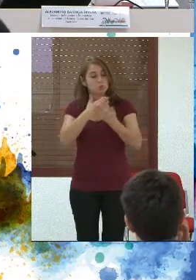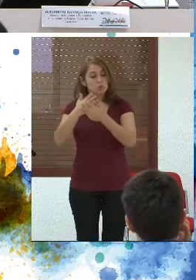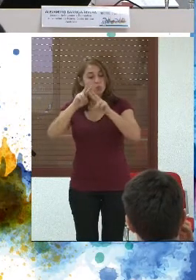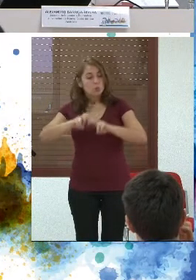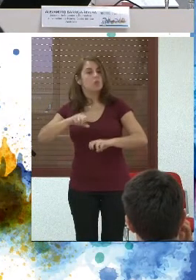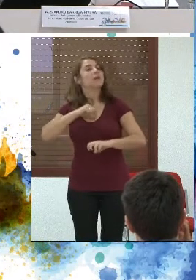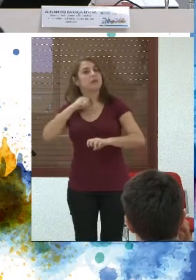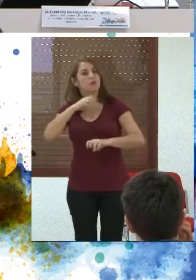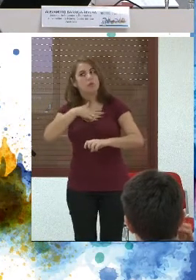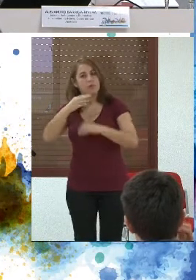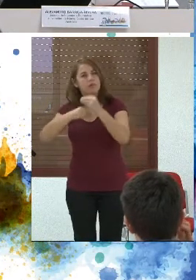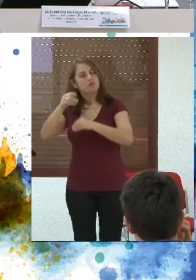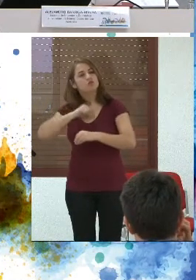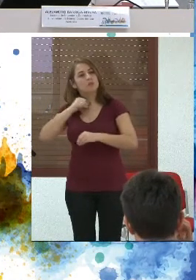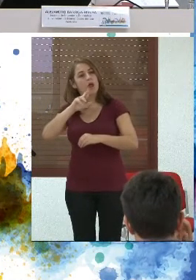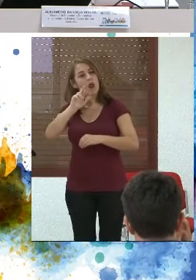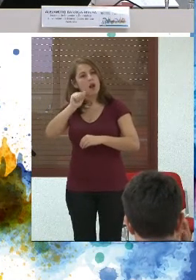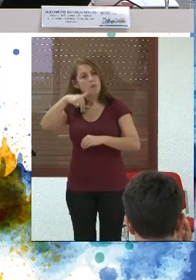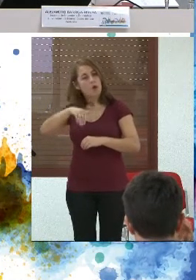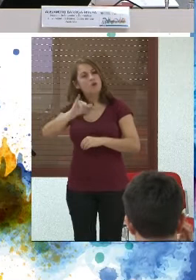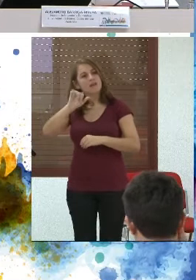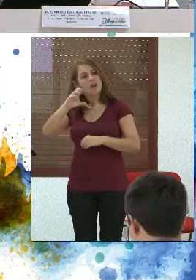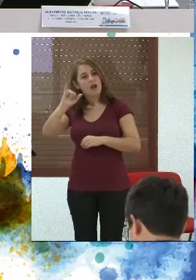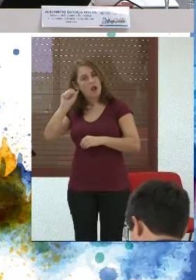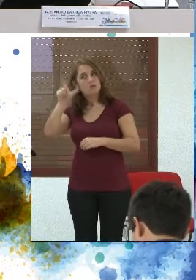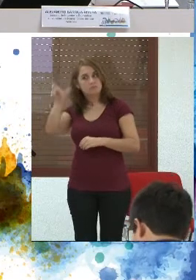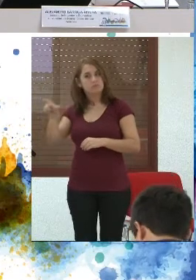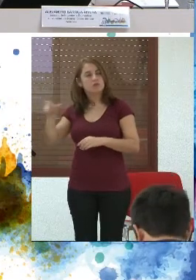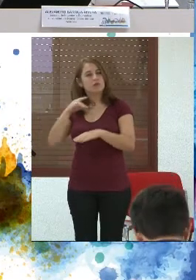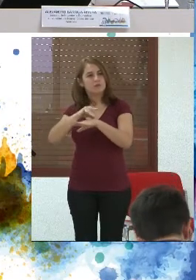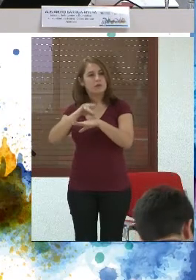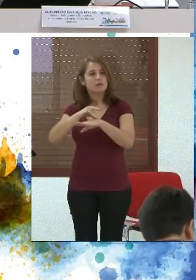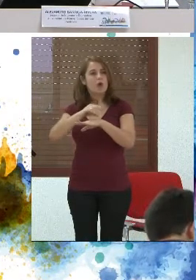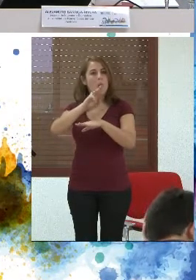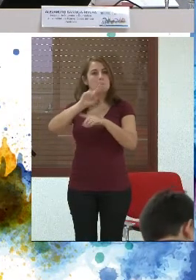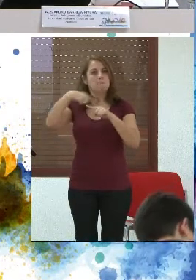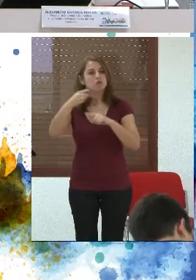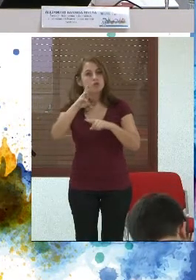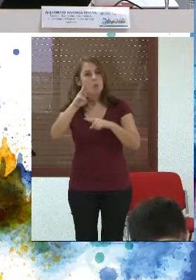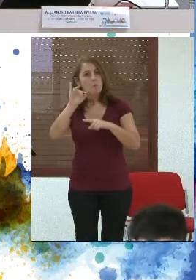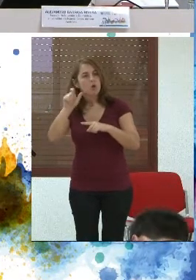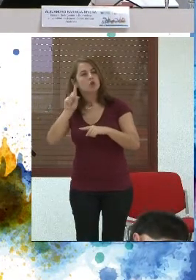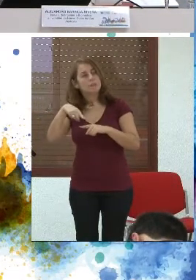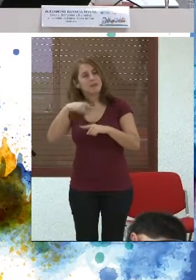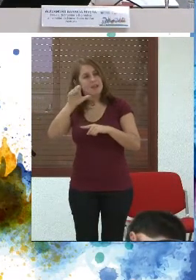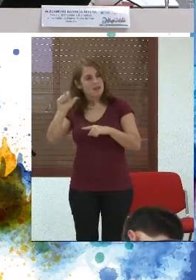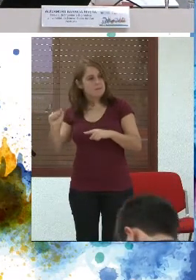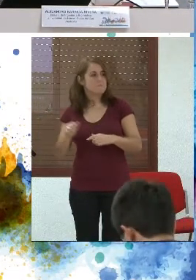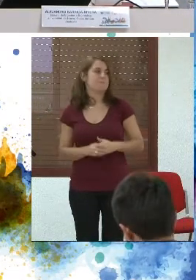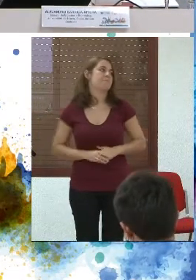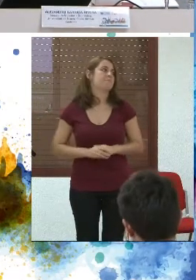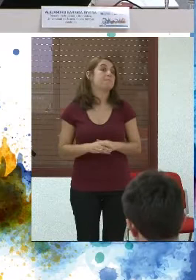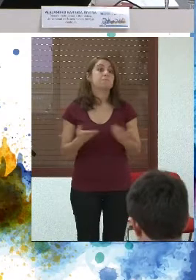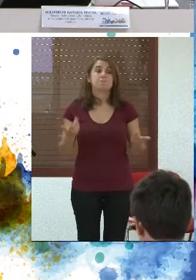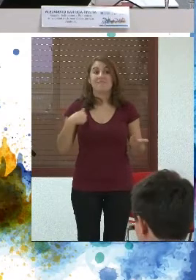con la Universidad en Cajal, pacientes con postpolio y con múltiple sclerosis.